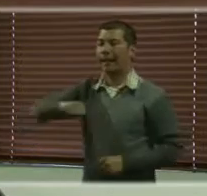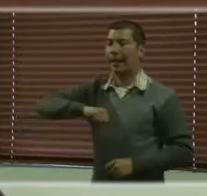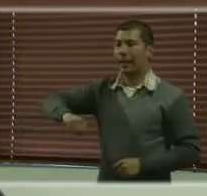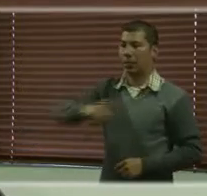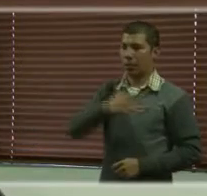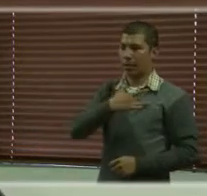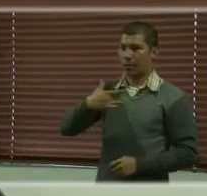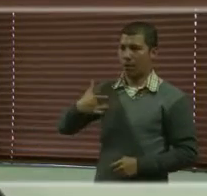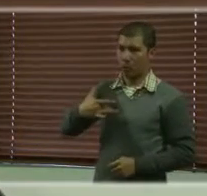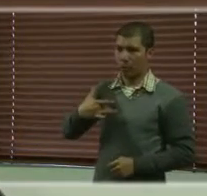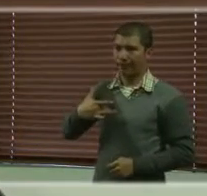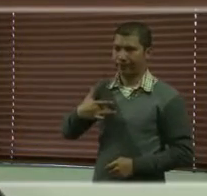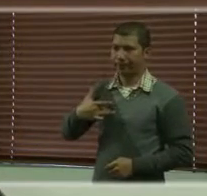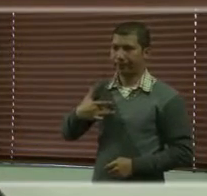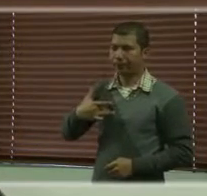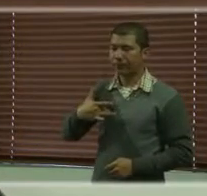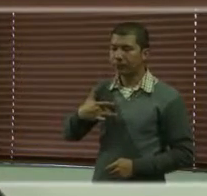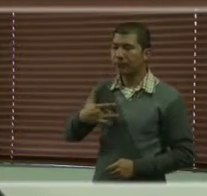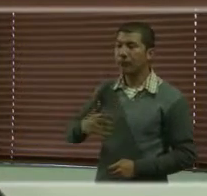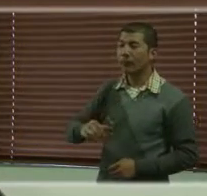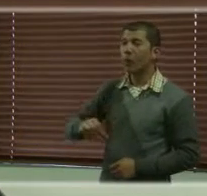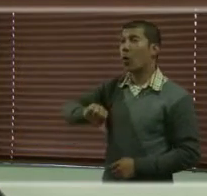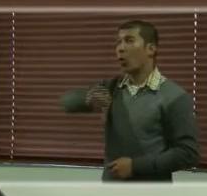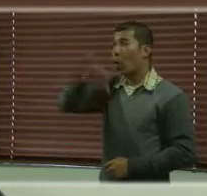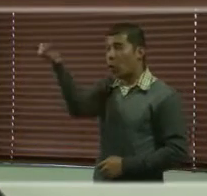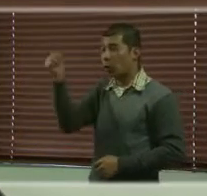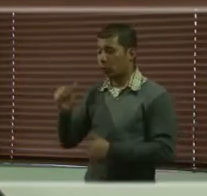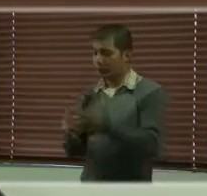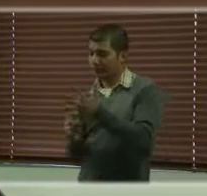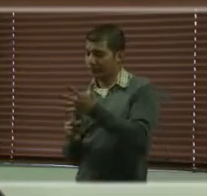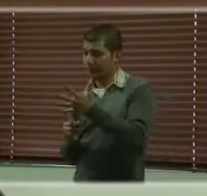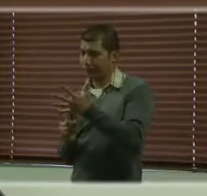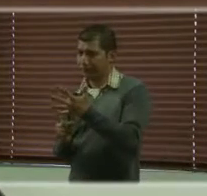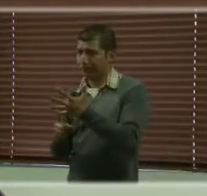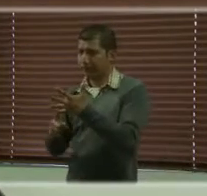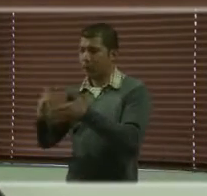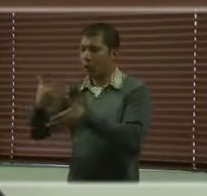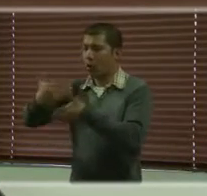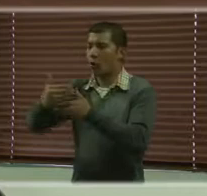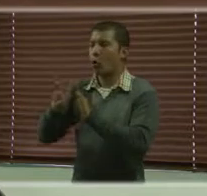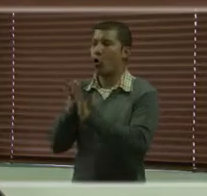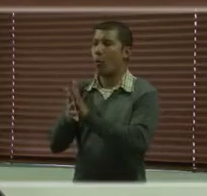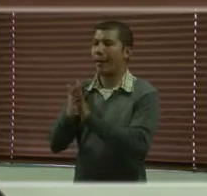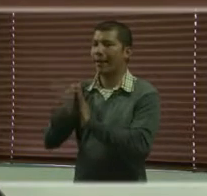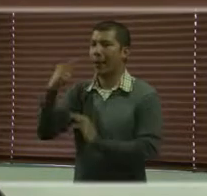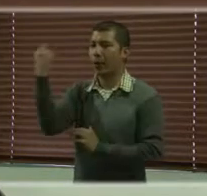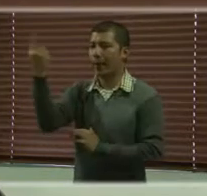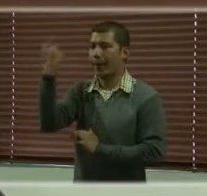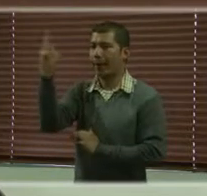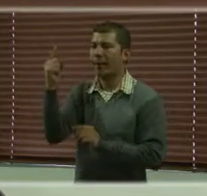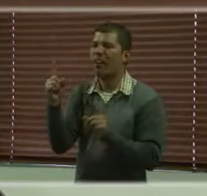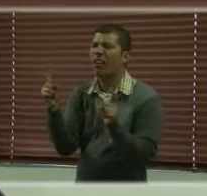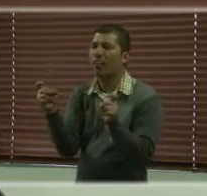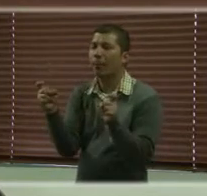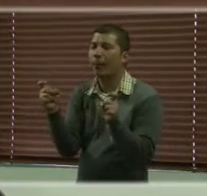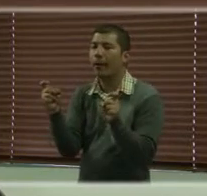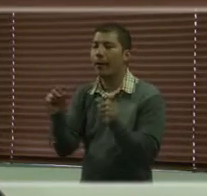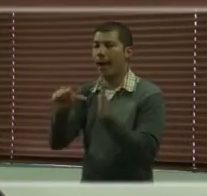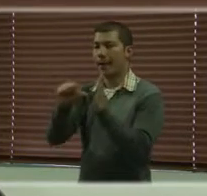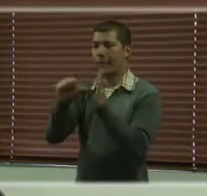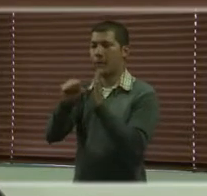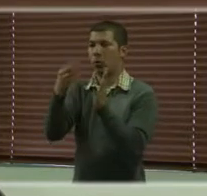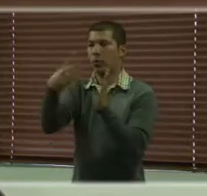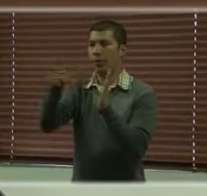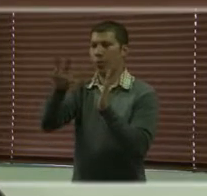otro proceso otro proceso para elaborar un comentario general sobre el artículo 19 de vida independiente